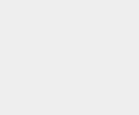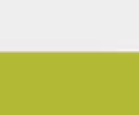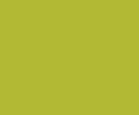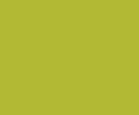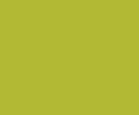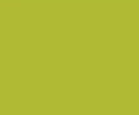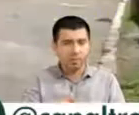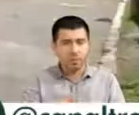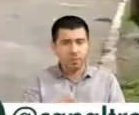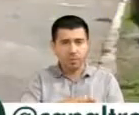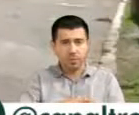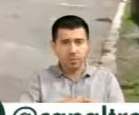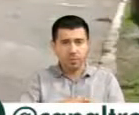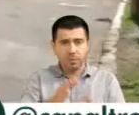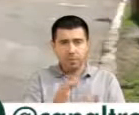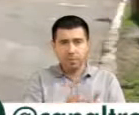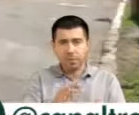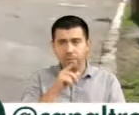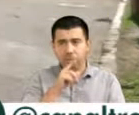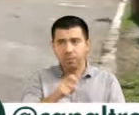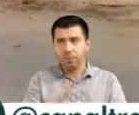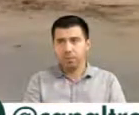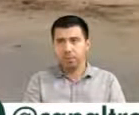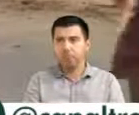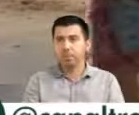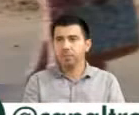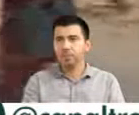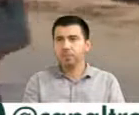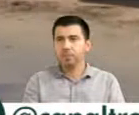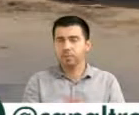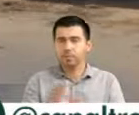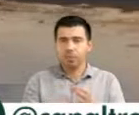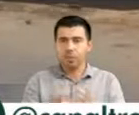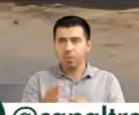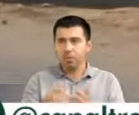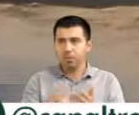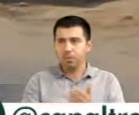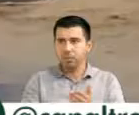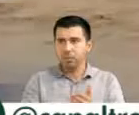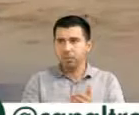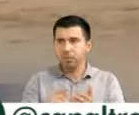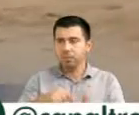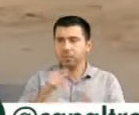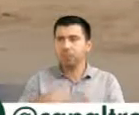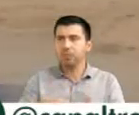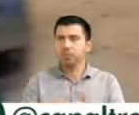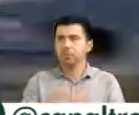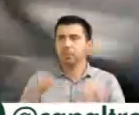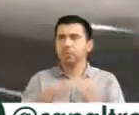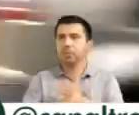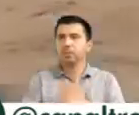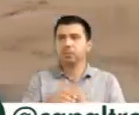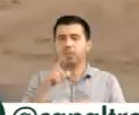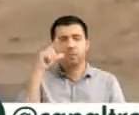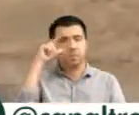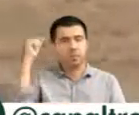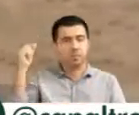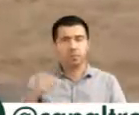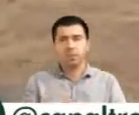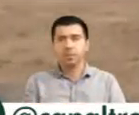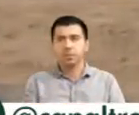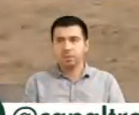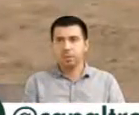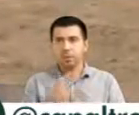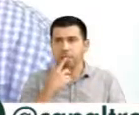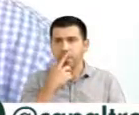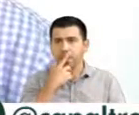Caltro.com. Varias irregularidades fueron expuestas ante un juez dentro del contrato de la Transversal del Bosque. El contratista